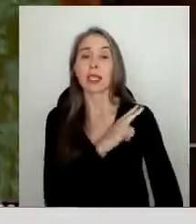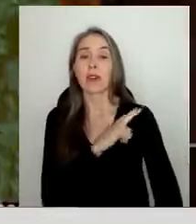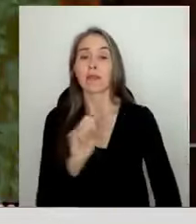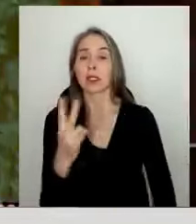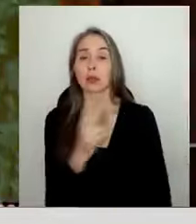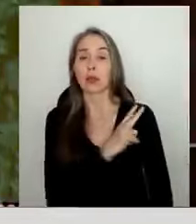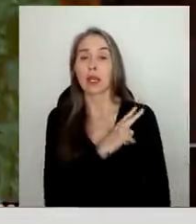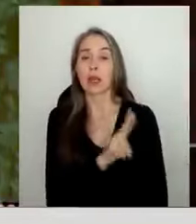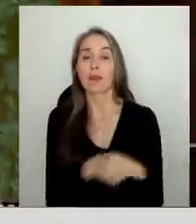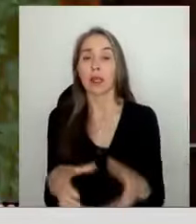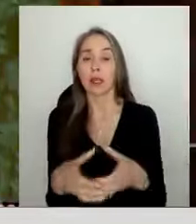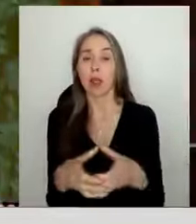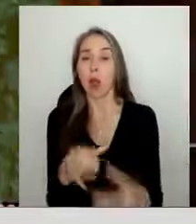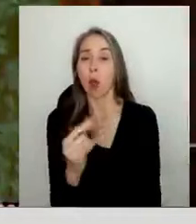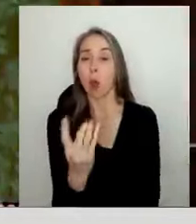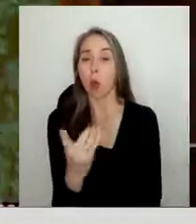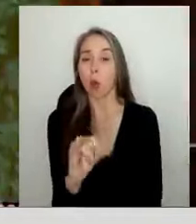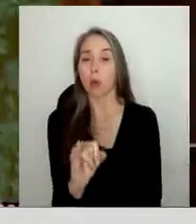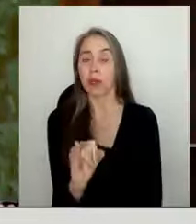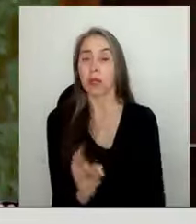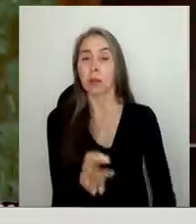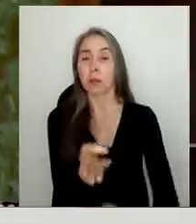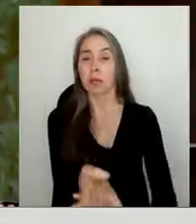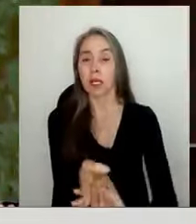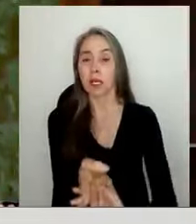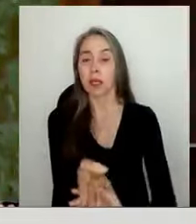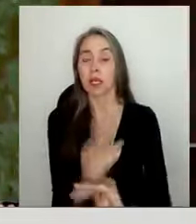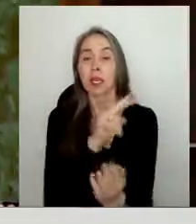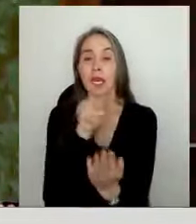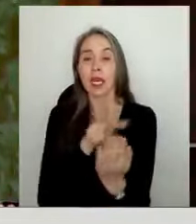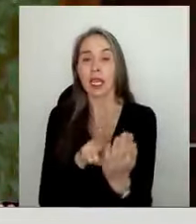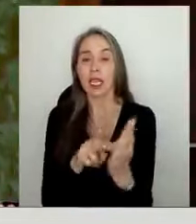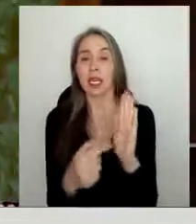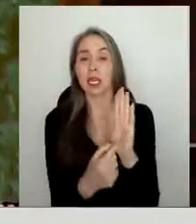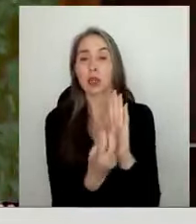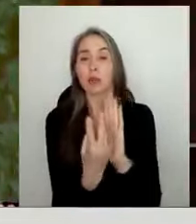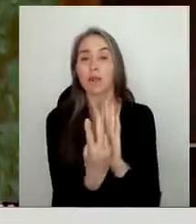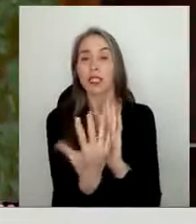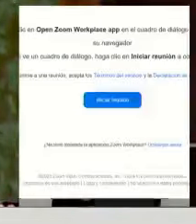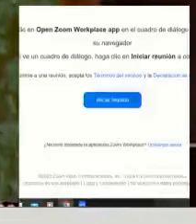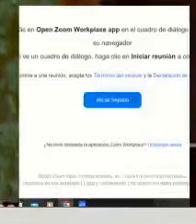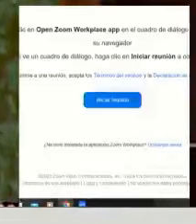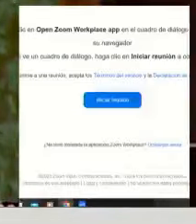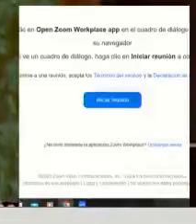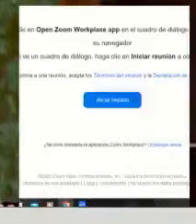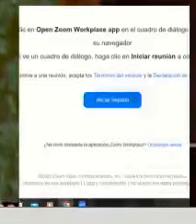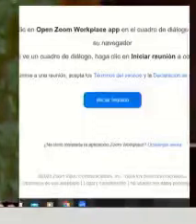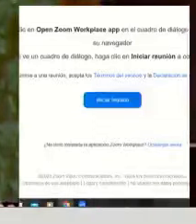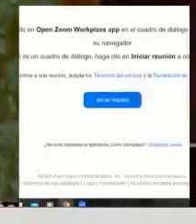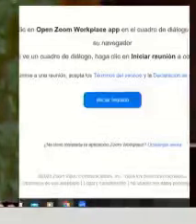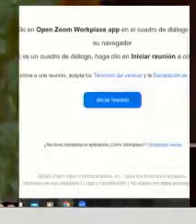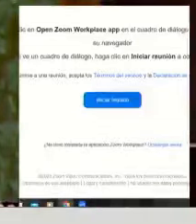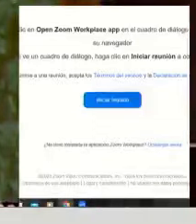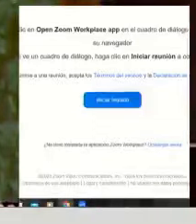Unión demócrata independiente para proceder a la lectura del punto número 25 de la cuenta en virtud de lo dispuesto en el inciso